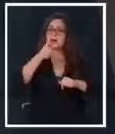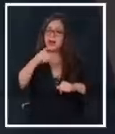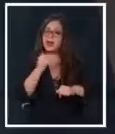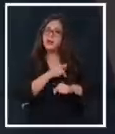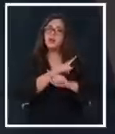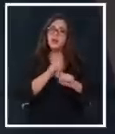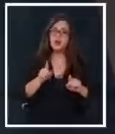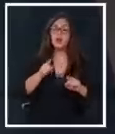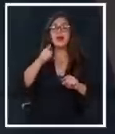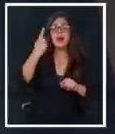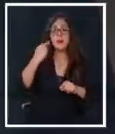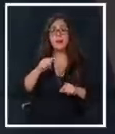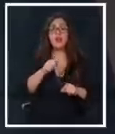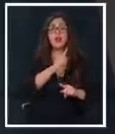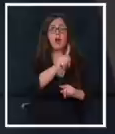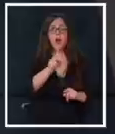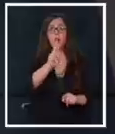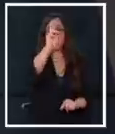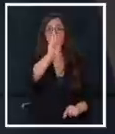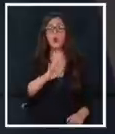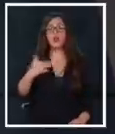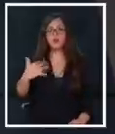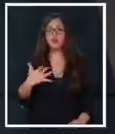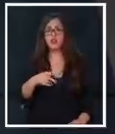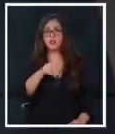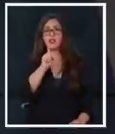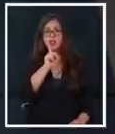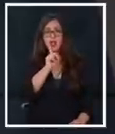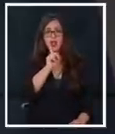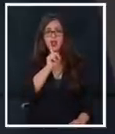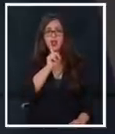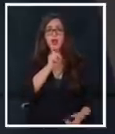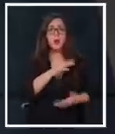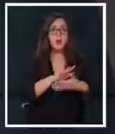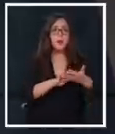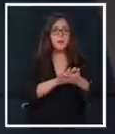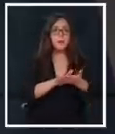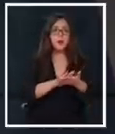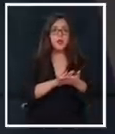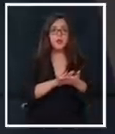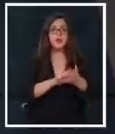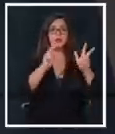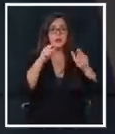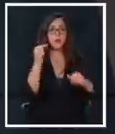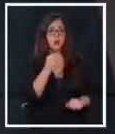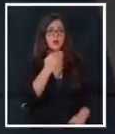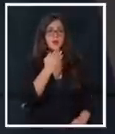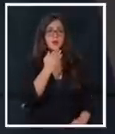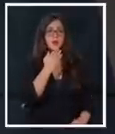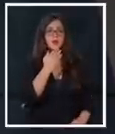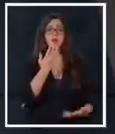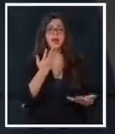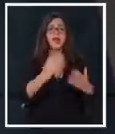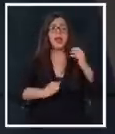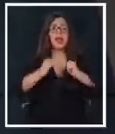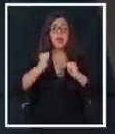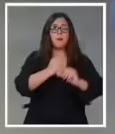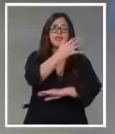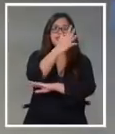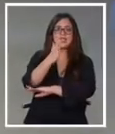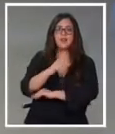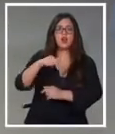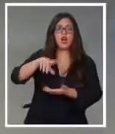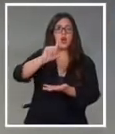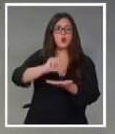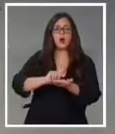jugar incluido el rol desde mi punto de vista negativo que ha tenido la industria forestal en la zona ya le